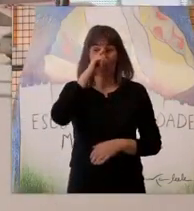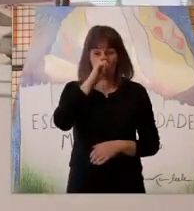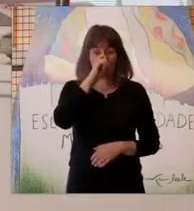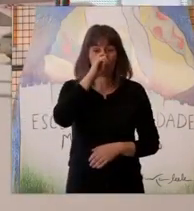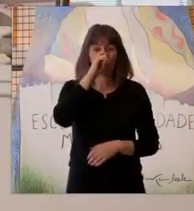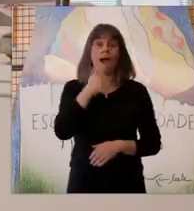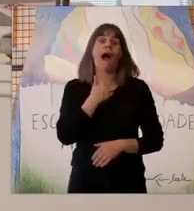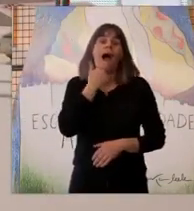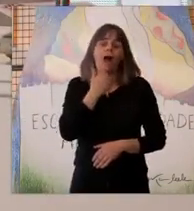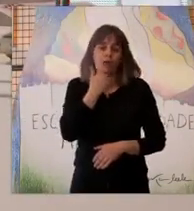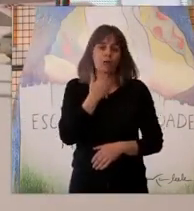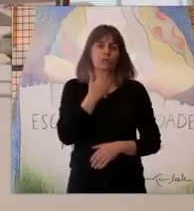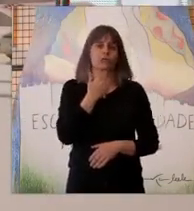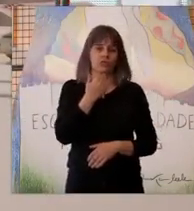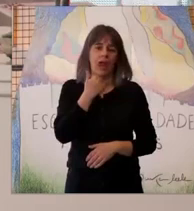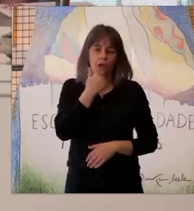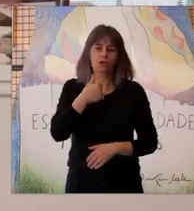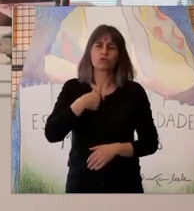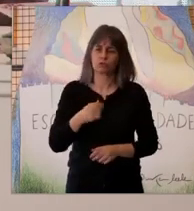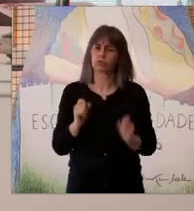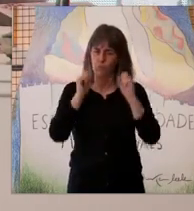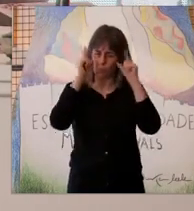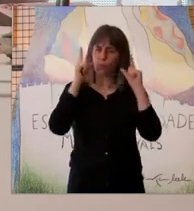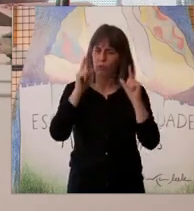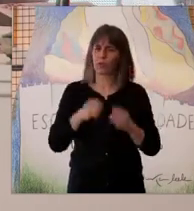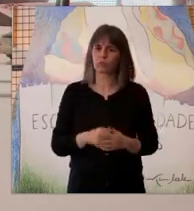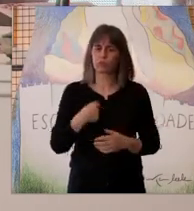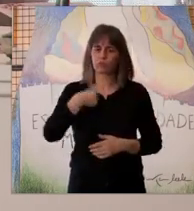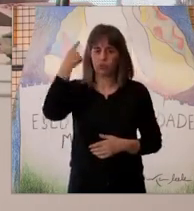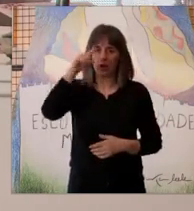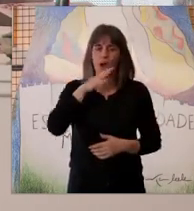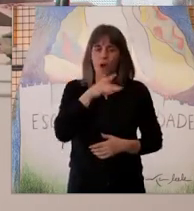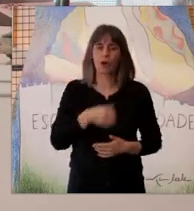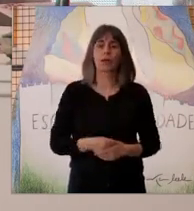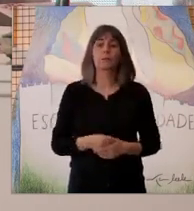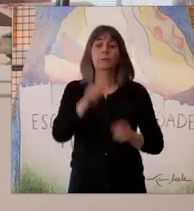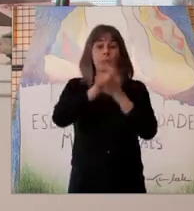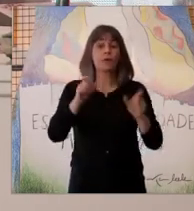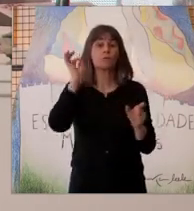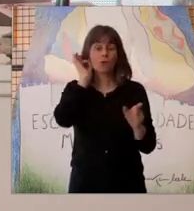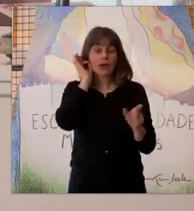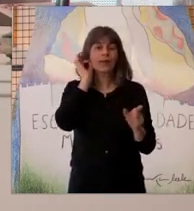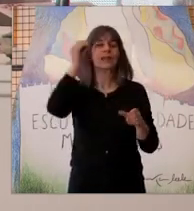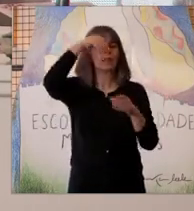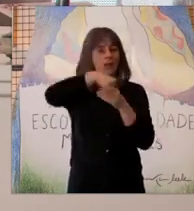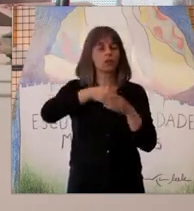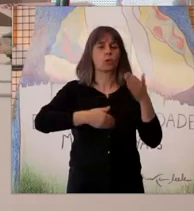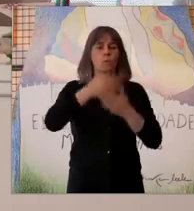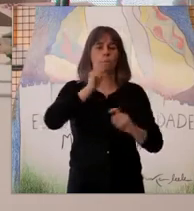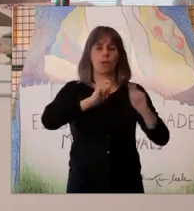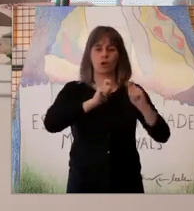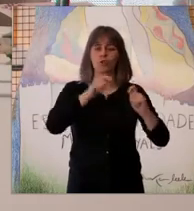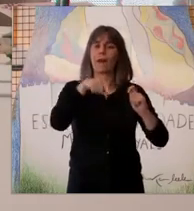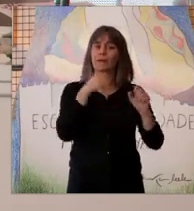algo de lo que luego he sido consciente y de lo que soy muy consciente ahora y es que las mujeres en periodismo hacen un trabajo importantísimo